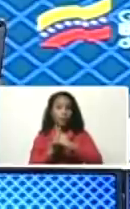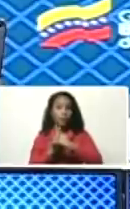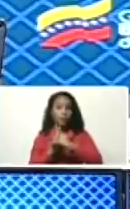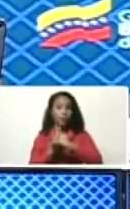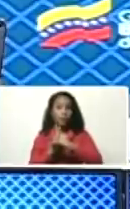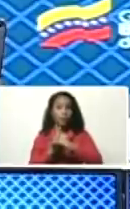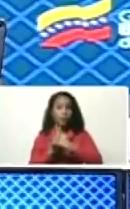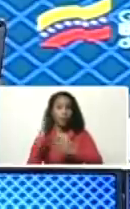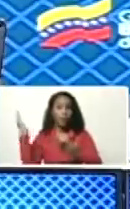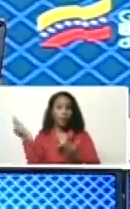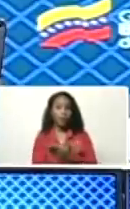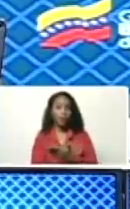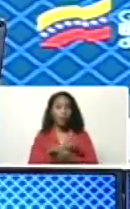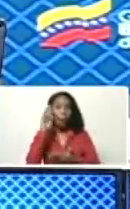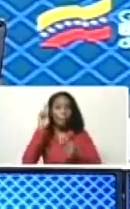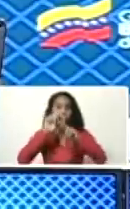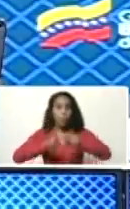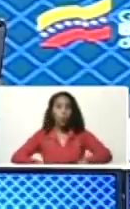de tajo y acabar